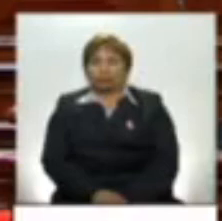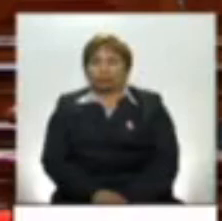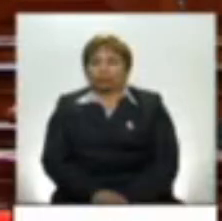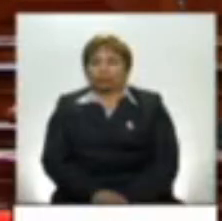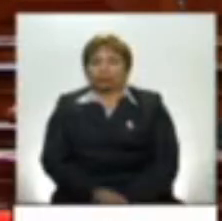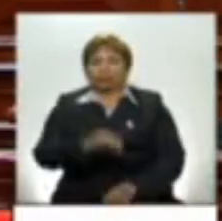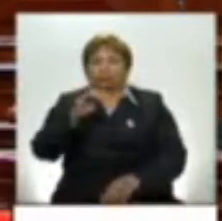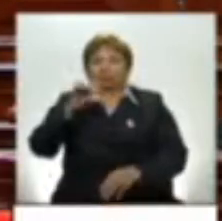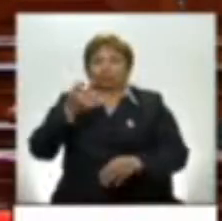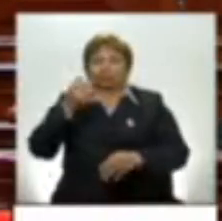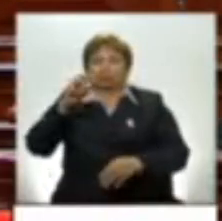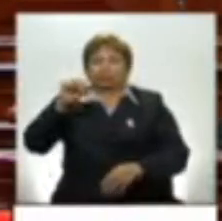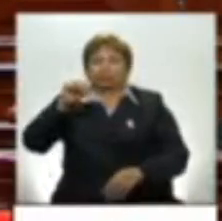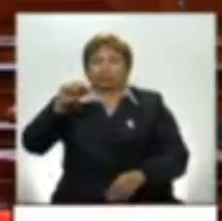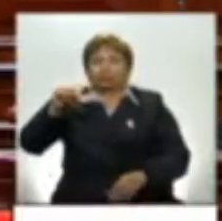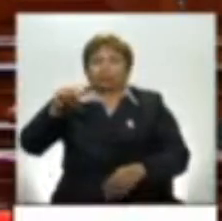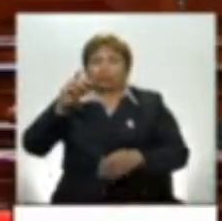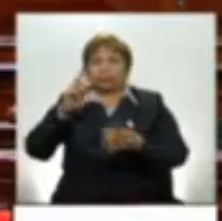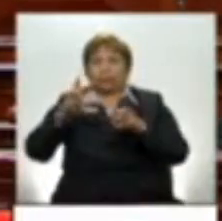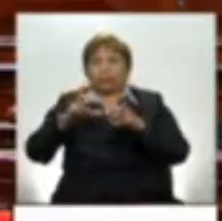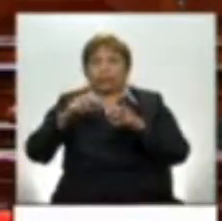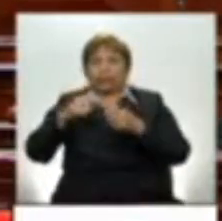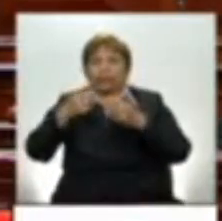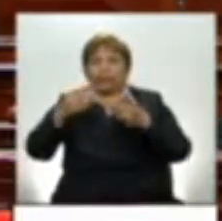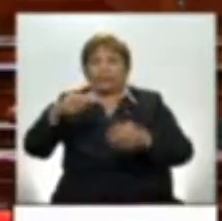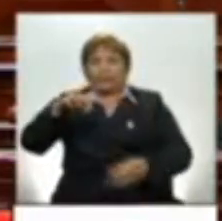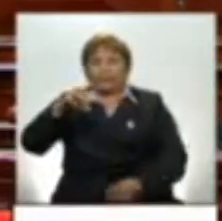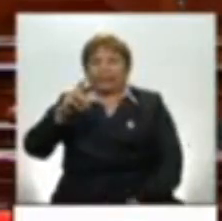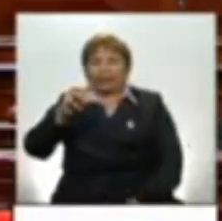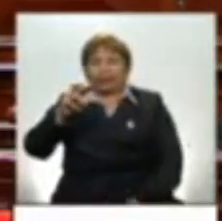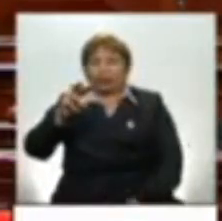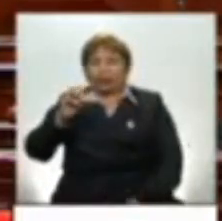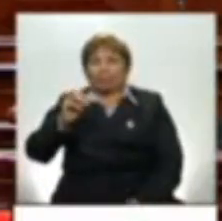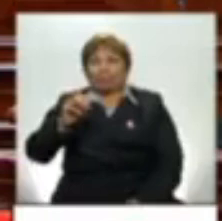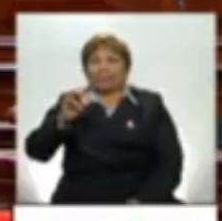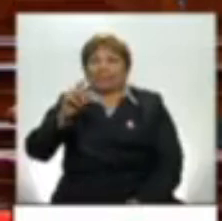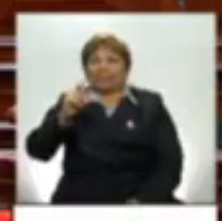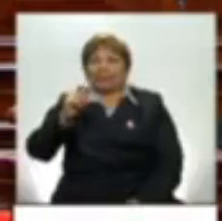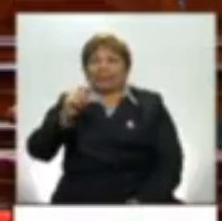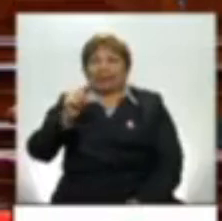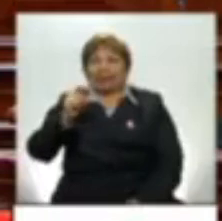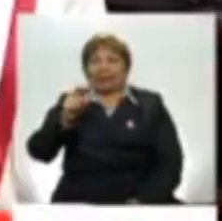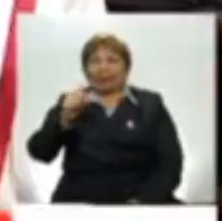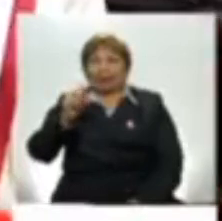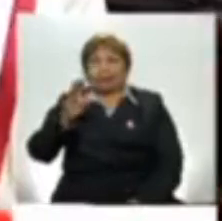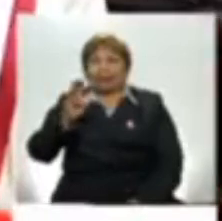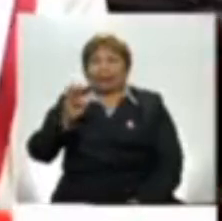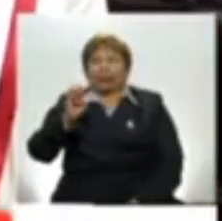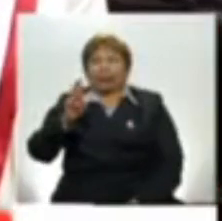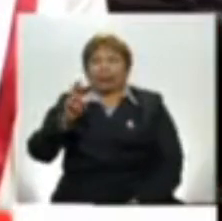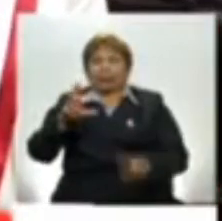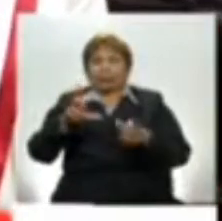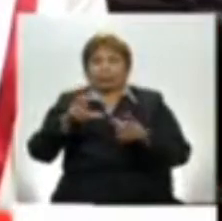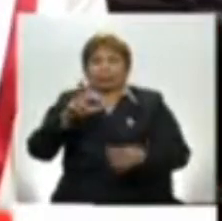Jurado Nacional de Elecciones, credencial otorgada a Pedro Edwin Martínez Talavera, DNI